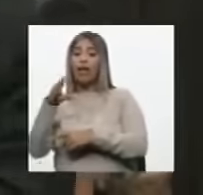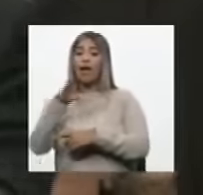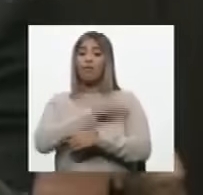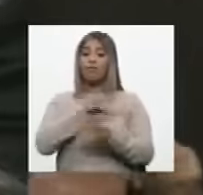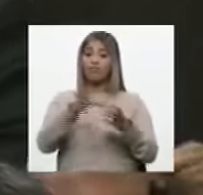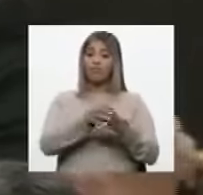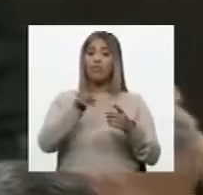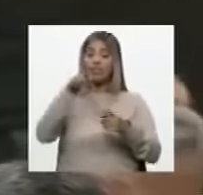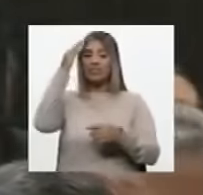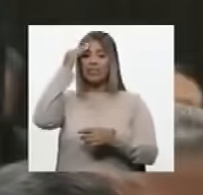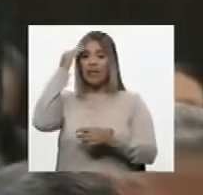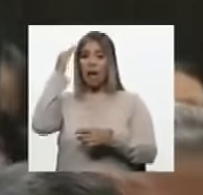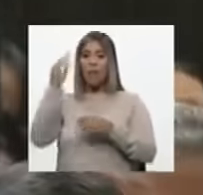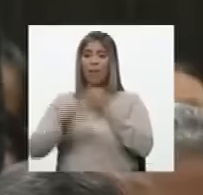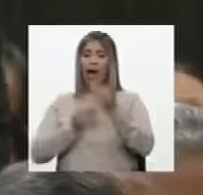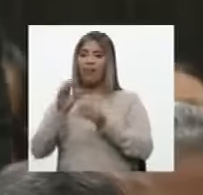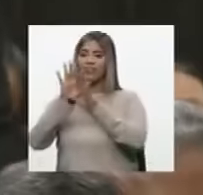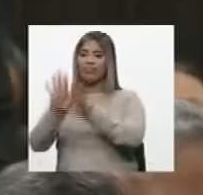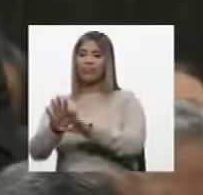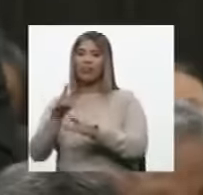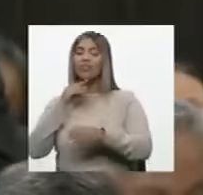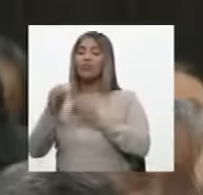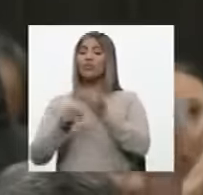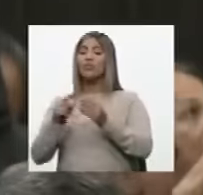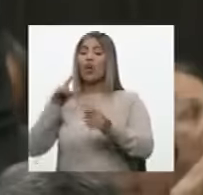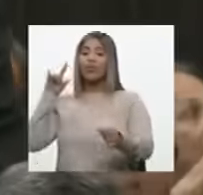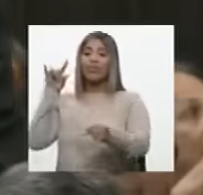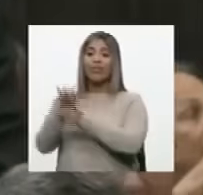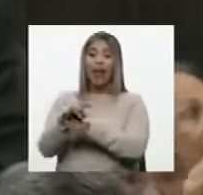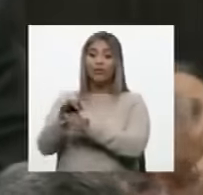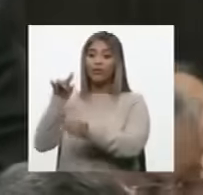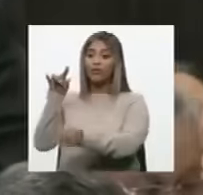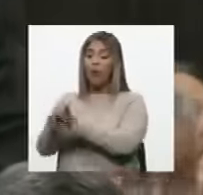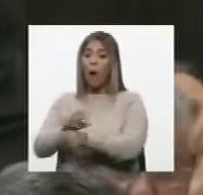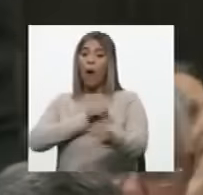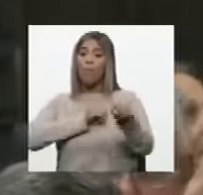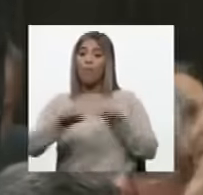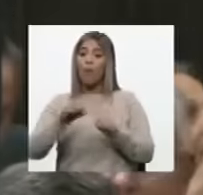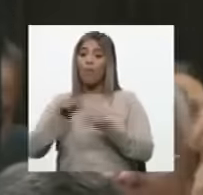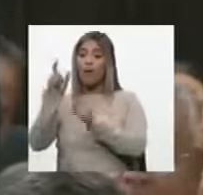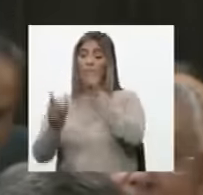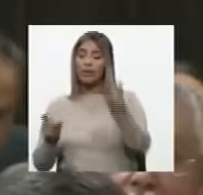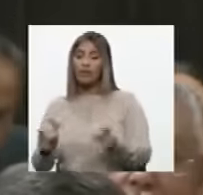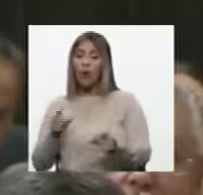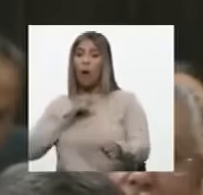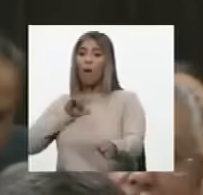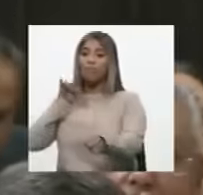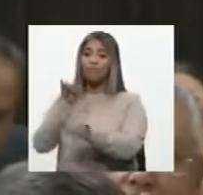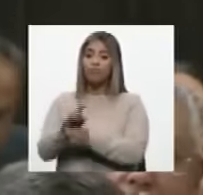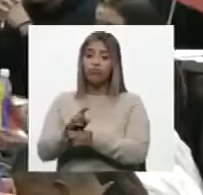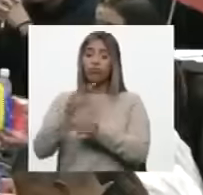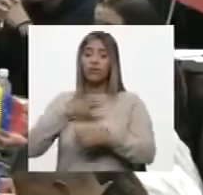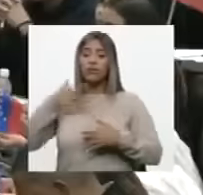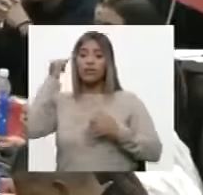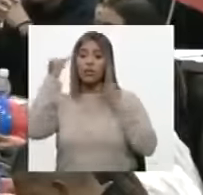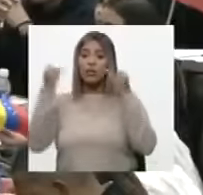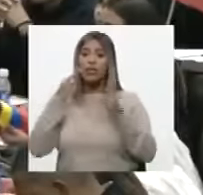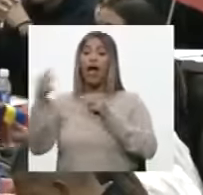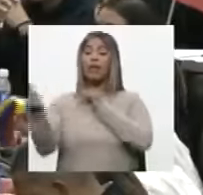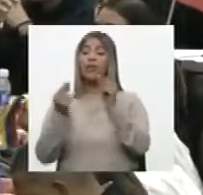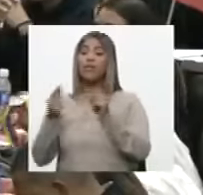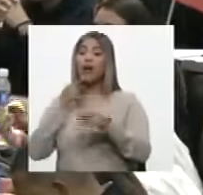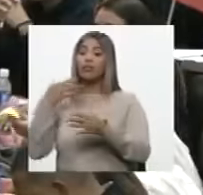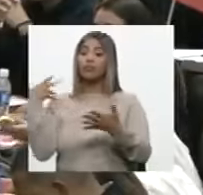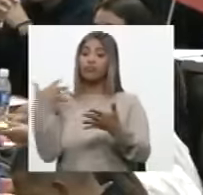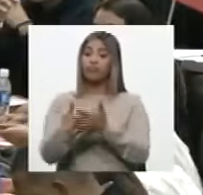haciendo lo que sabemos que hizo: traicionar el movimiento popular, traicionar la iniciativa y el debate que se